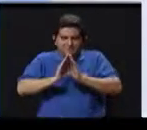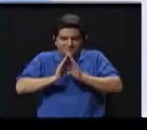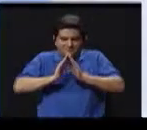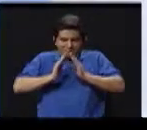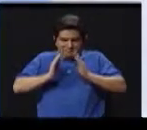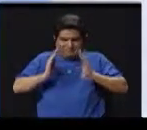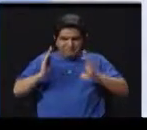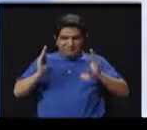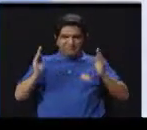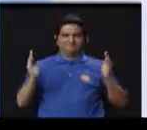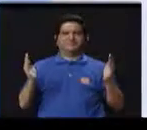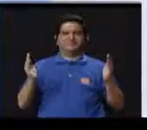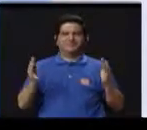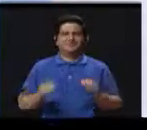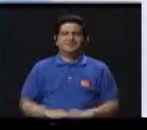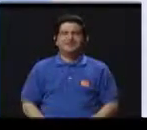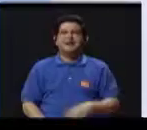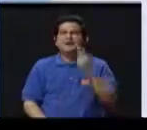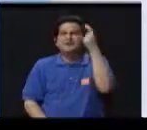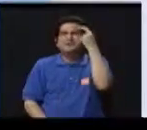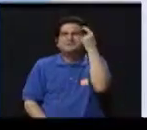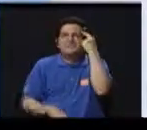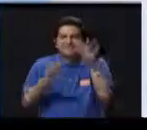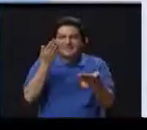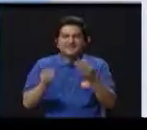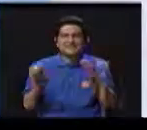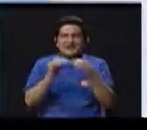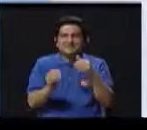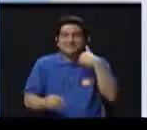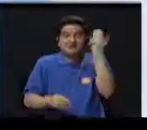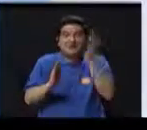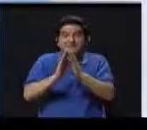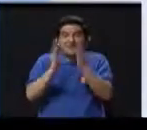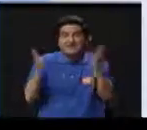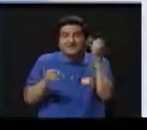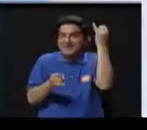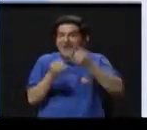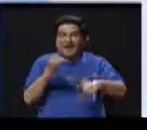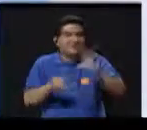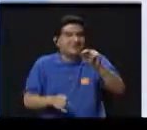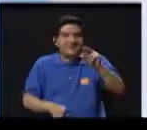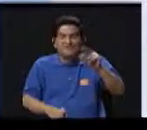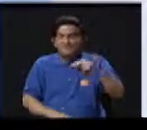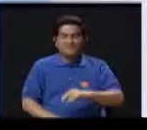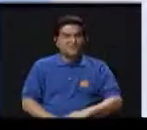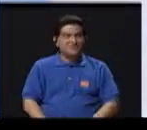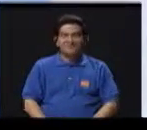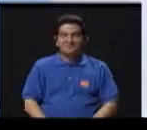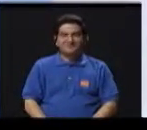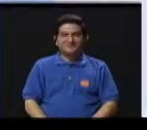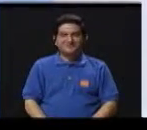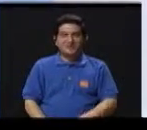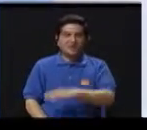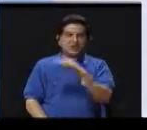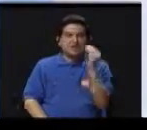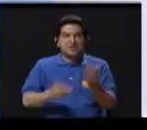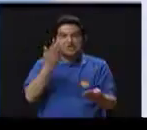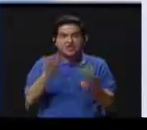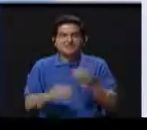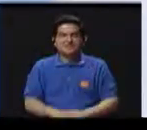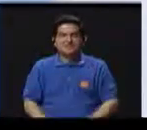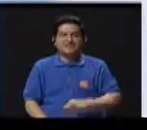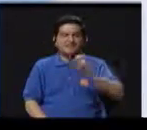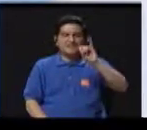se abrieran. Creo que los que pensábamos que se iban a abrir más fácil, al final no. Y